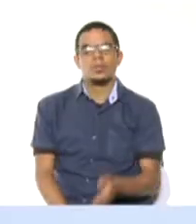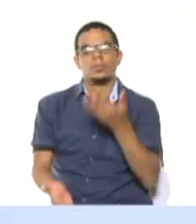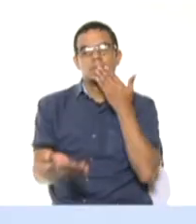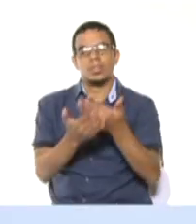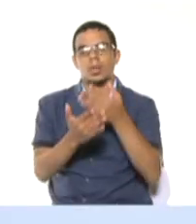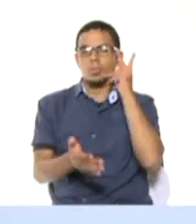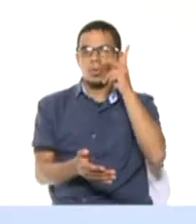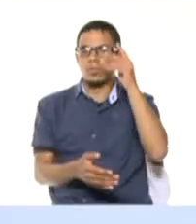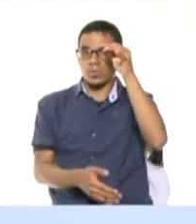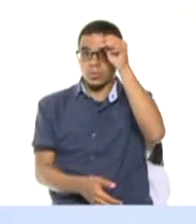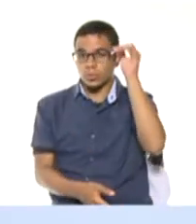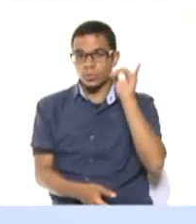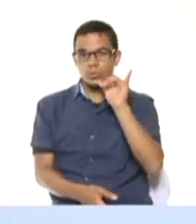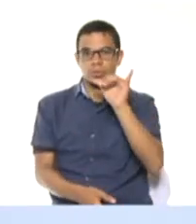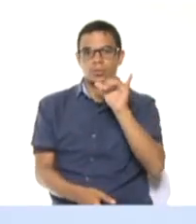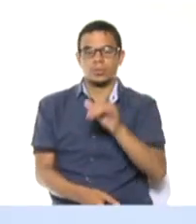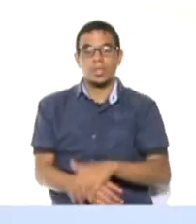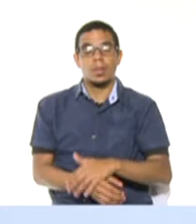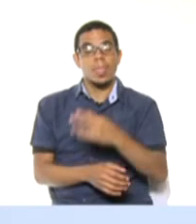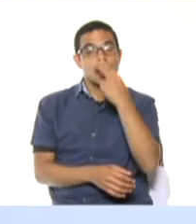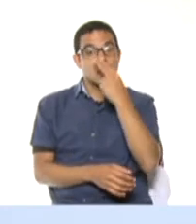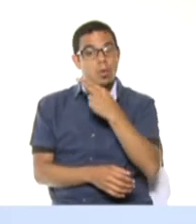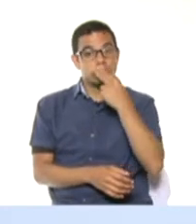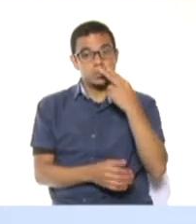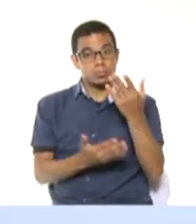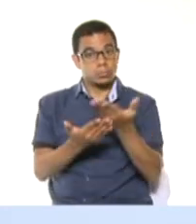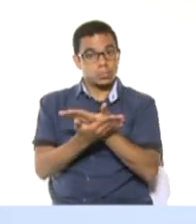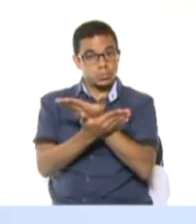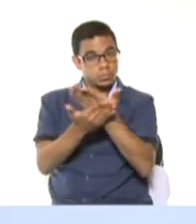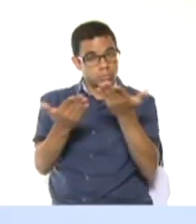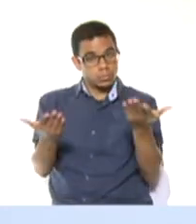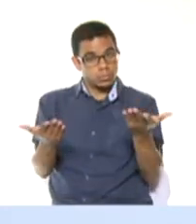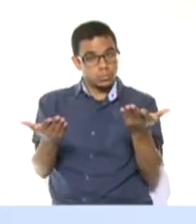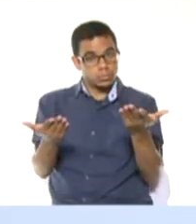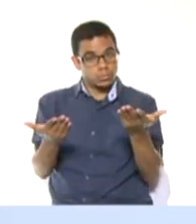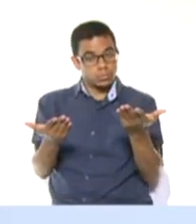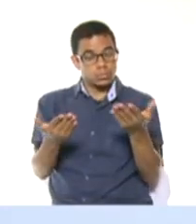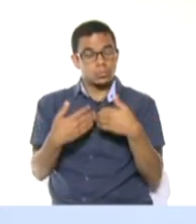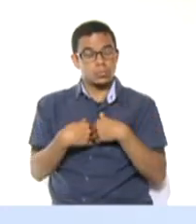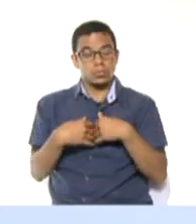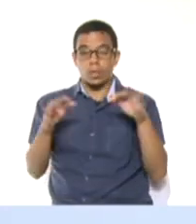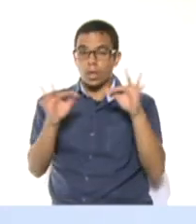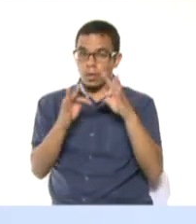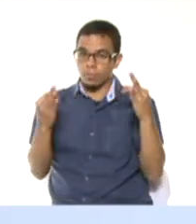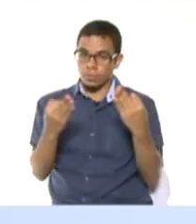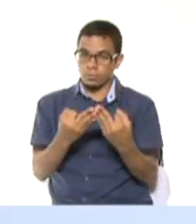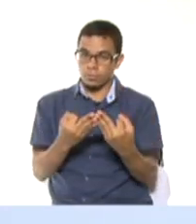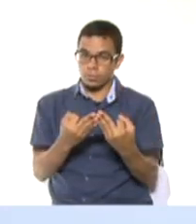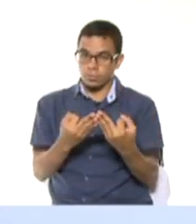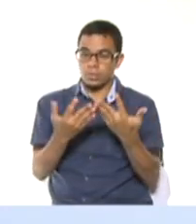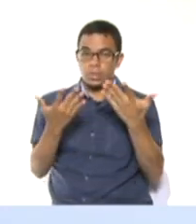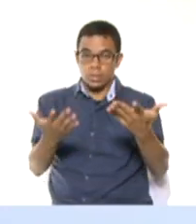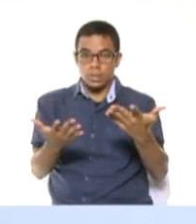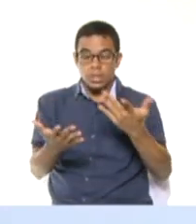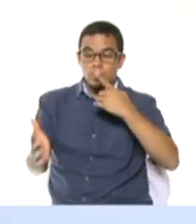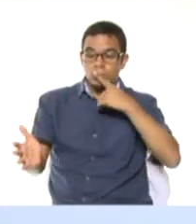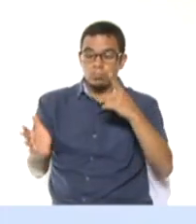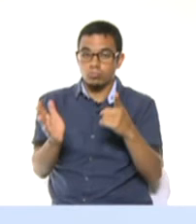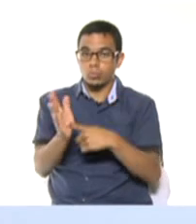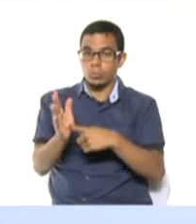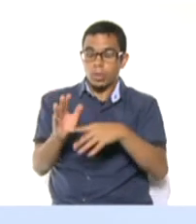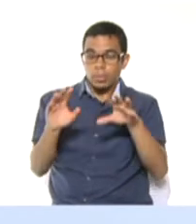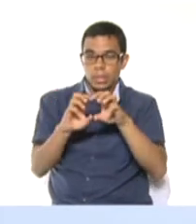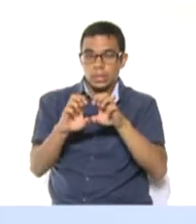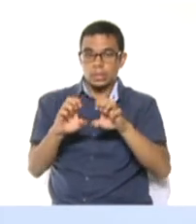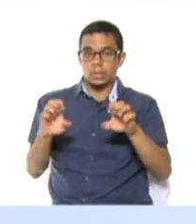Muchísimas gracias, profesora Jolivel. El compromiso es de todos y todas, de cada uno de los miembros de la familia, que podamos garantizar